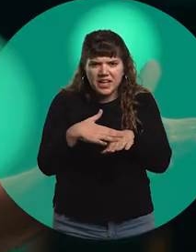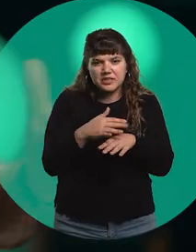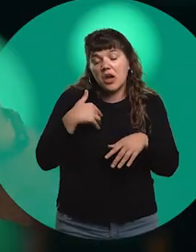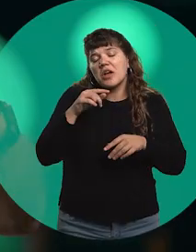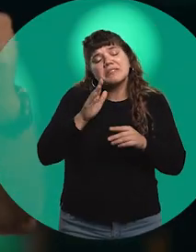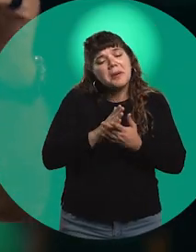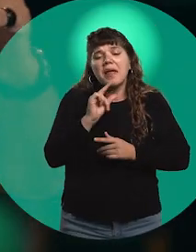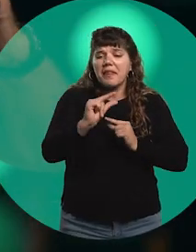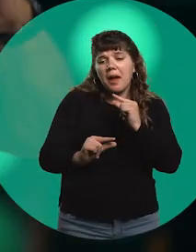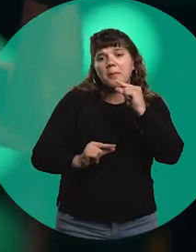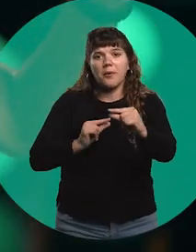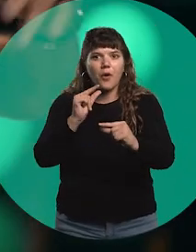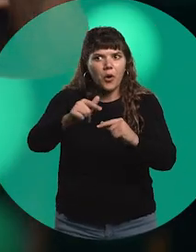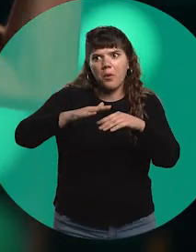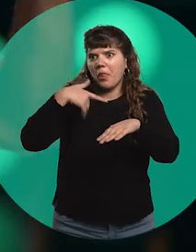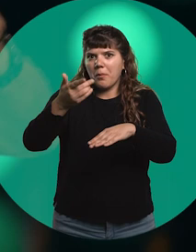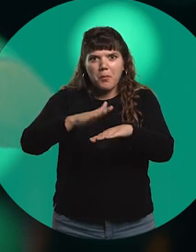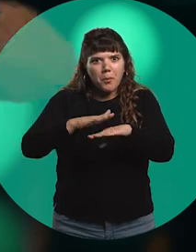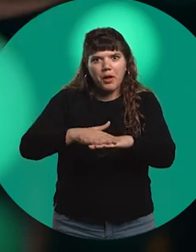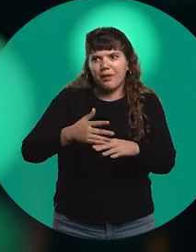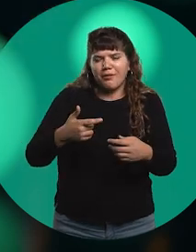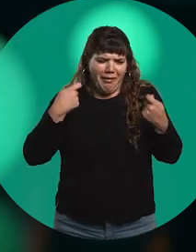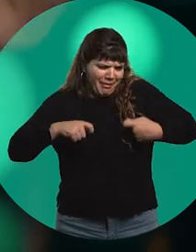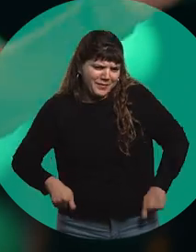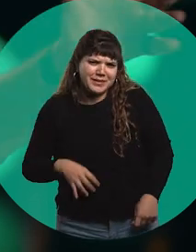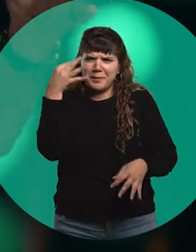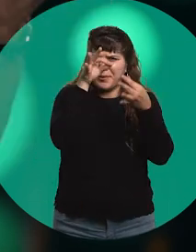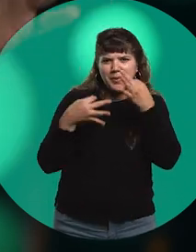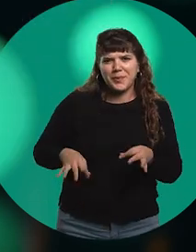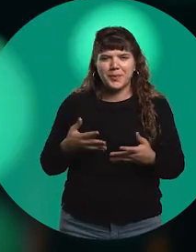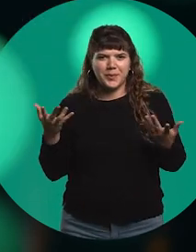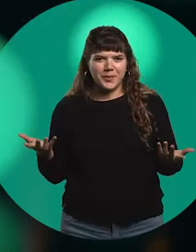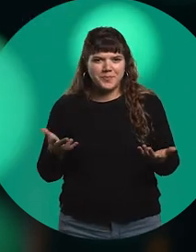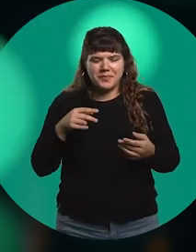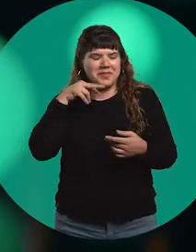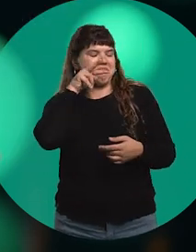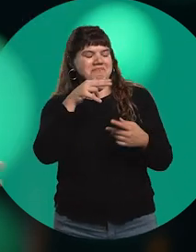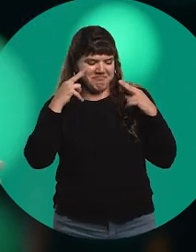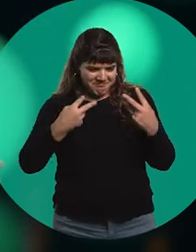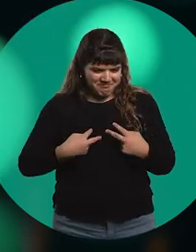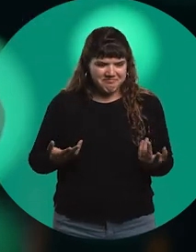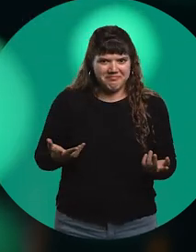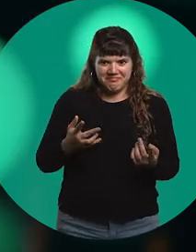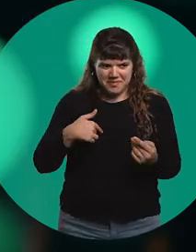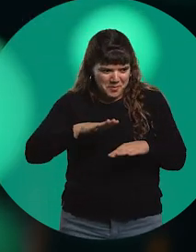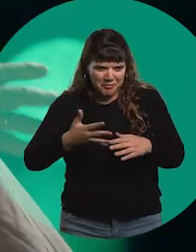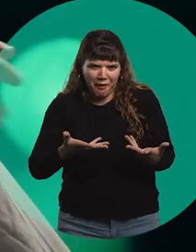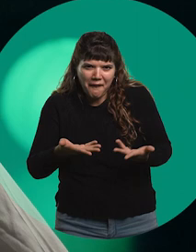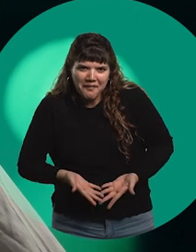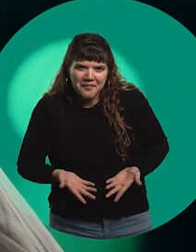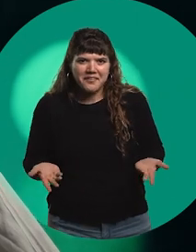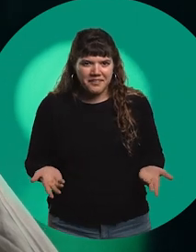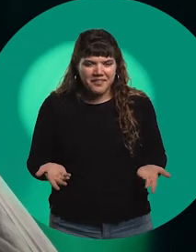a mis estudiantes de a poquito, y llega un momento que los tenés parados, disfrazados, y si el tipo analiza lo que está haciendo, dice, bueno, ¿hasta dónde llegué?